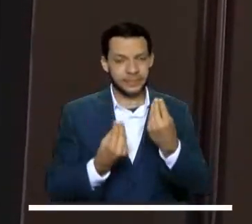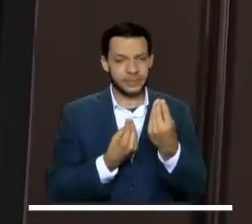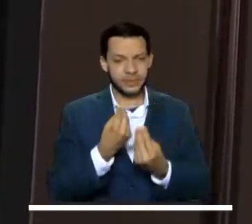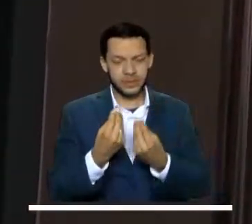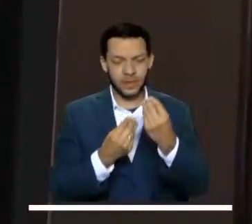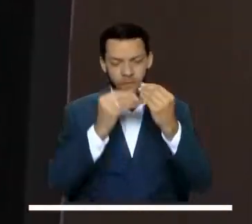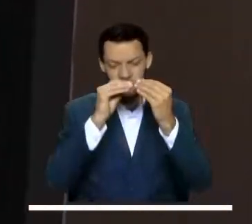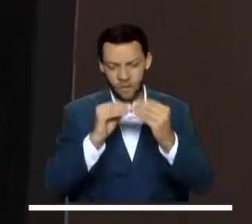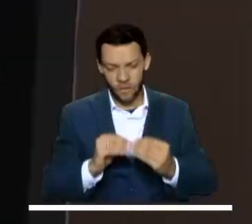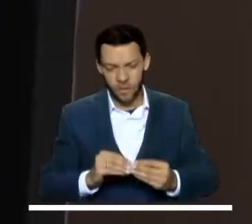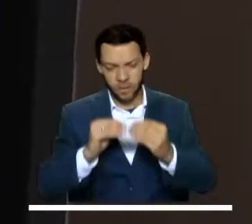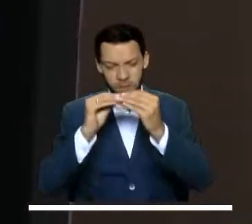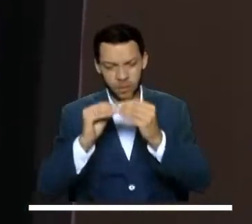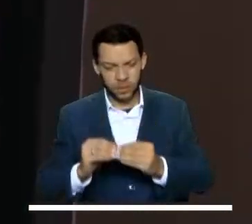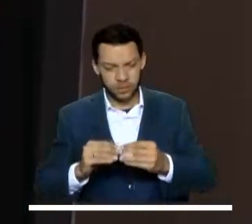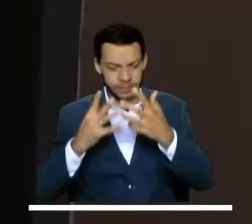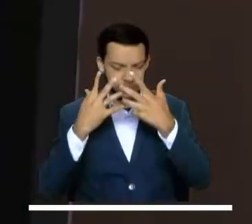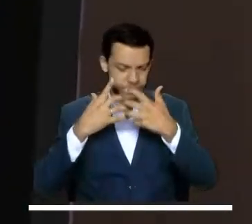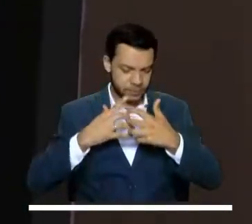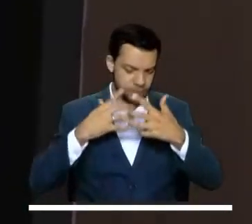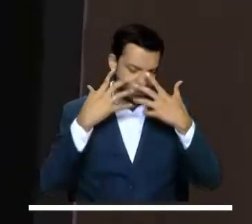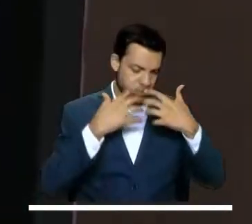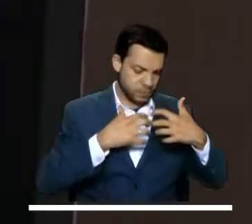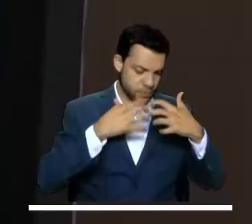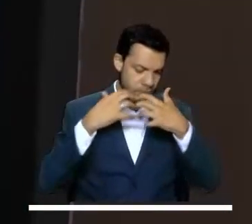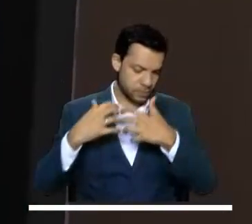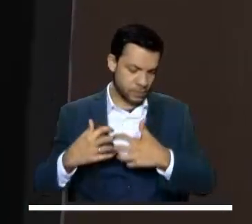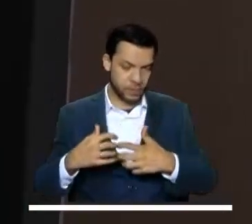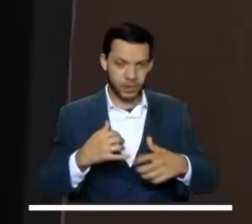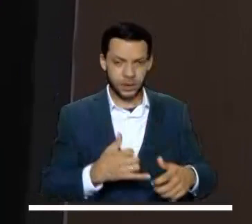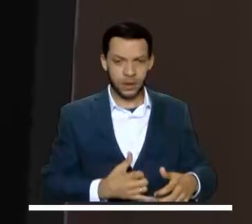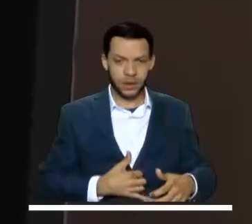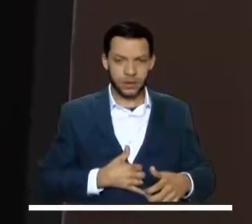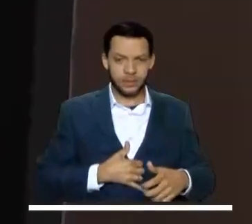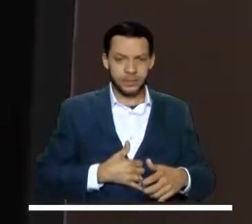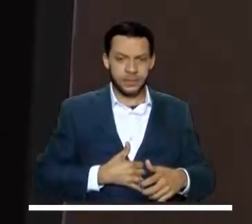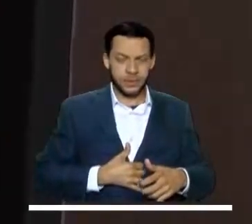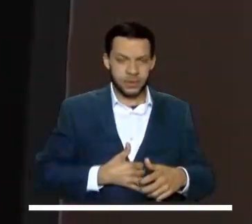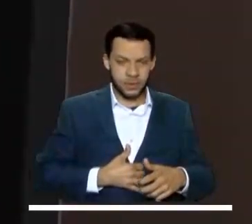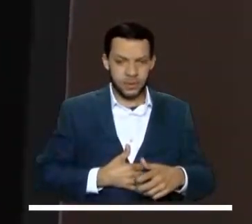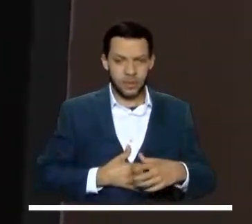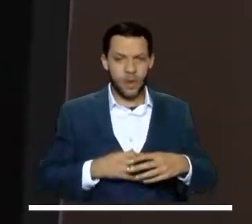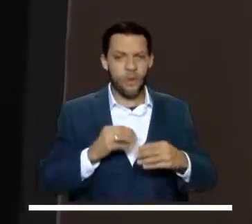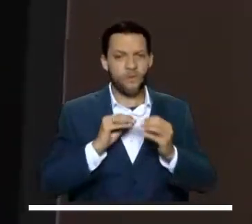estómago, perdón. Son los pliegues estomacales.